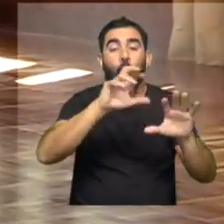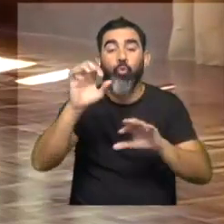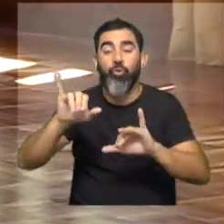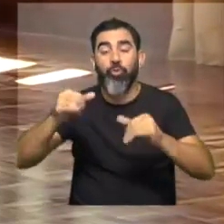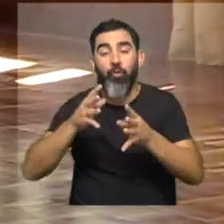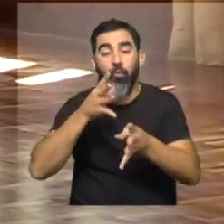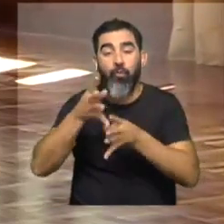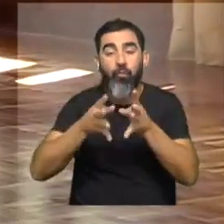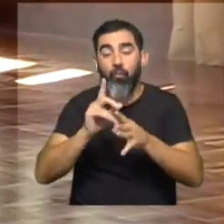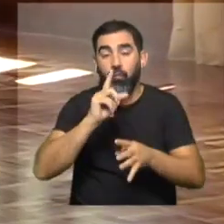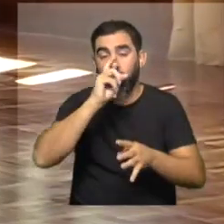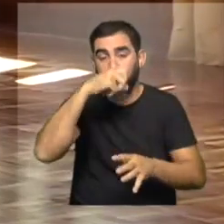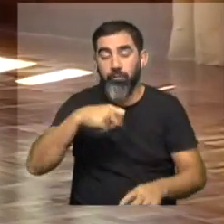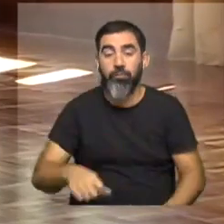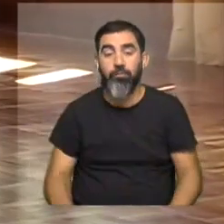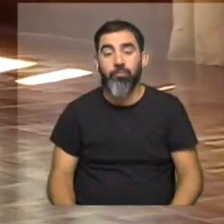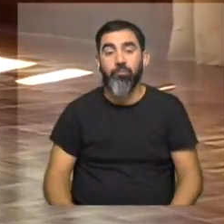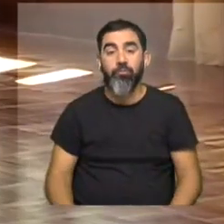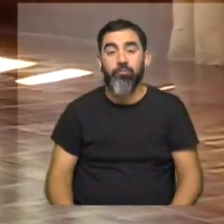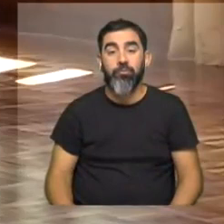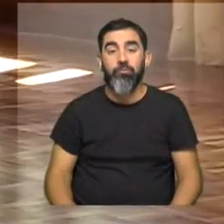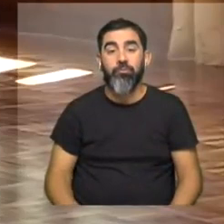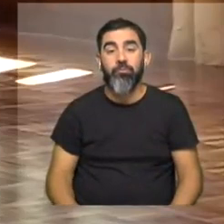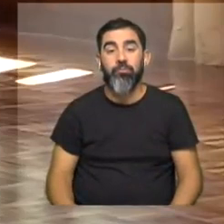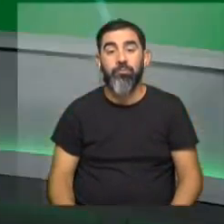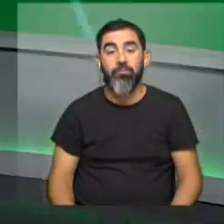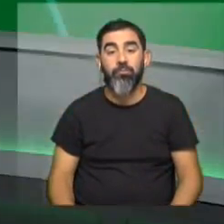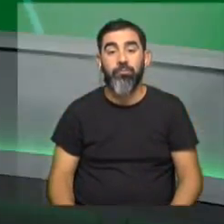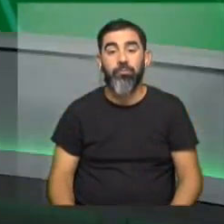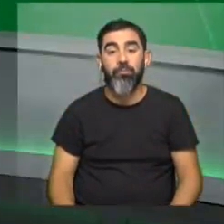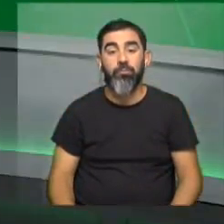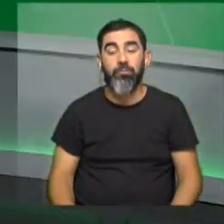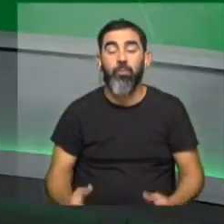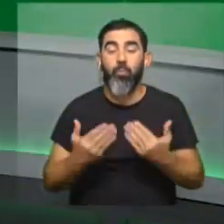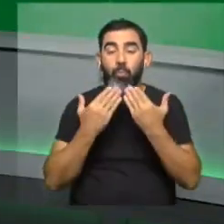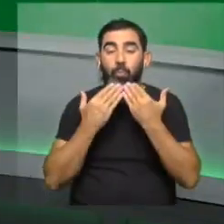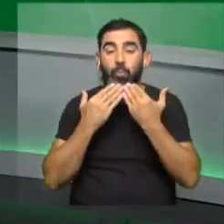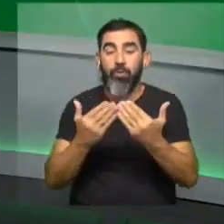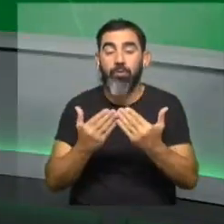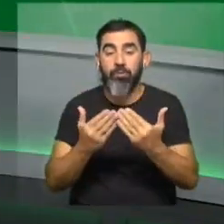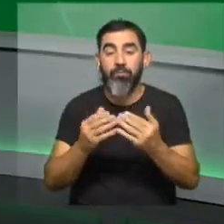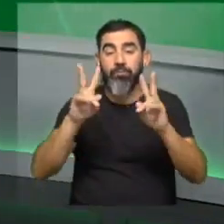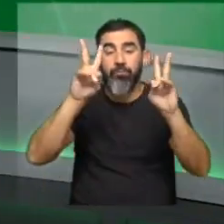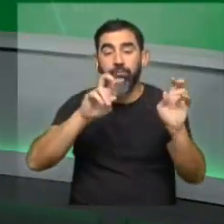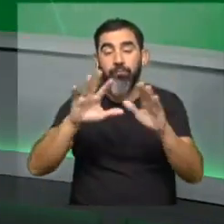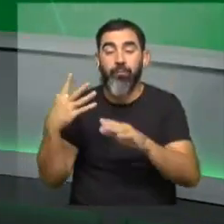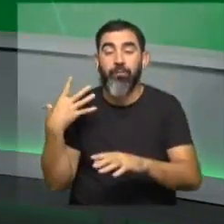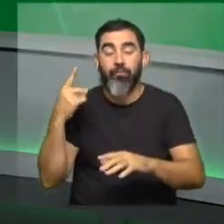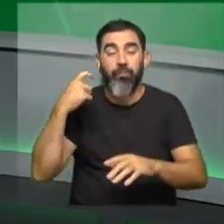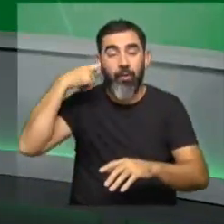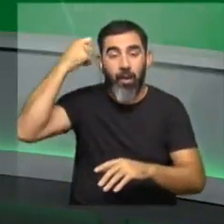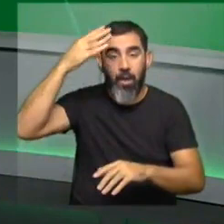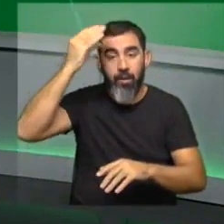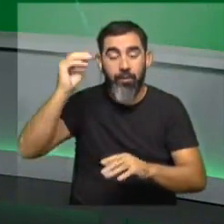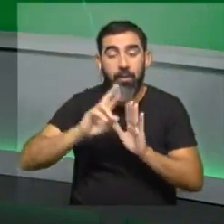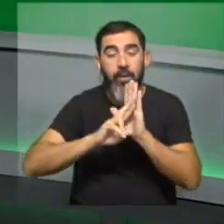que ya están en funcionamiento en la ciudad de Montevideo. Muchas gracias, Luca. Otros temas, el director de Antel en